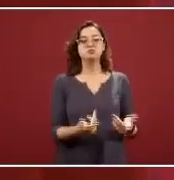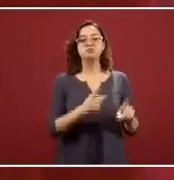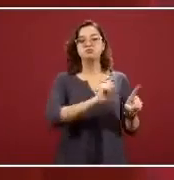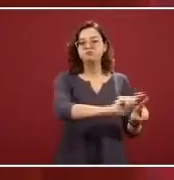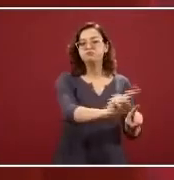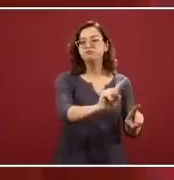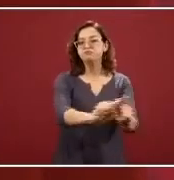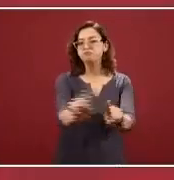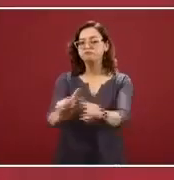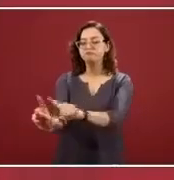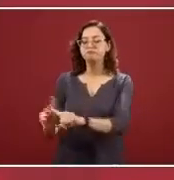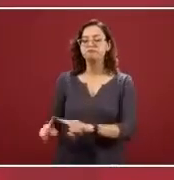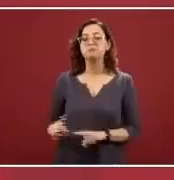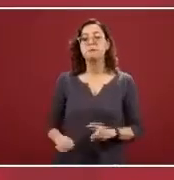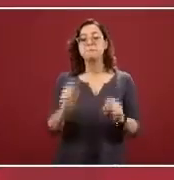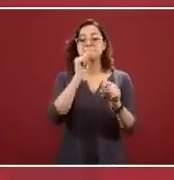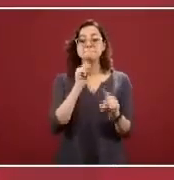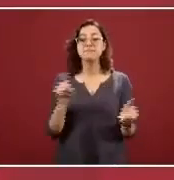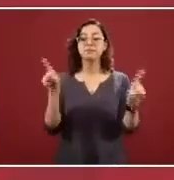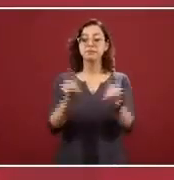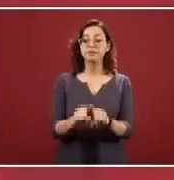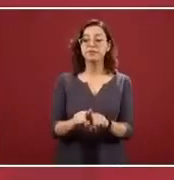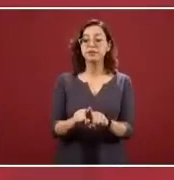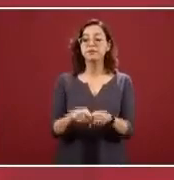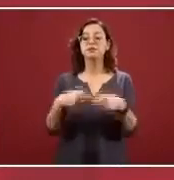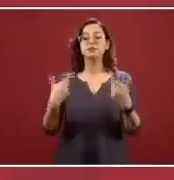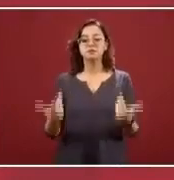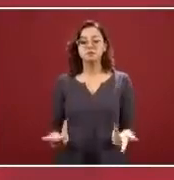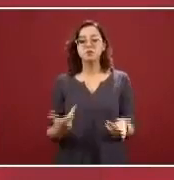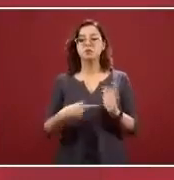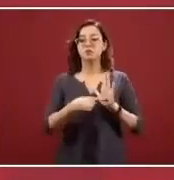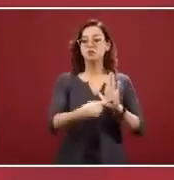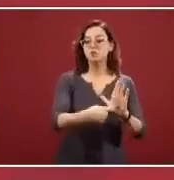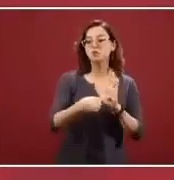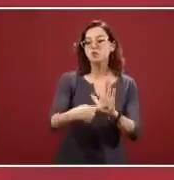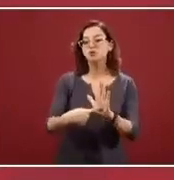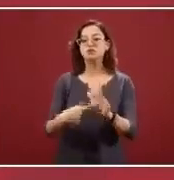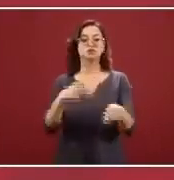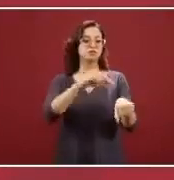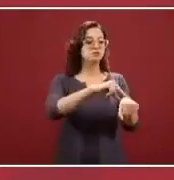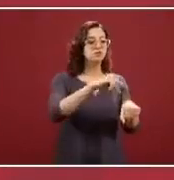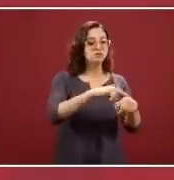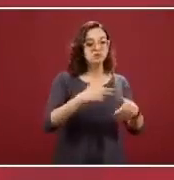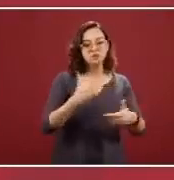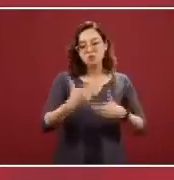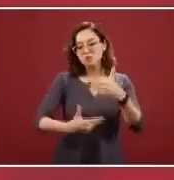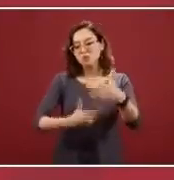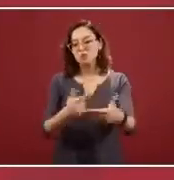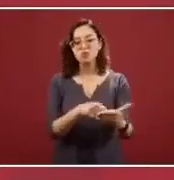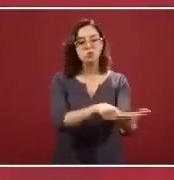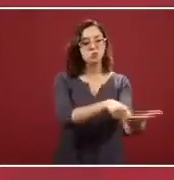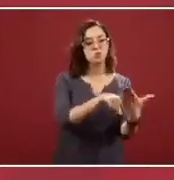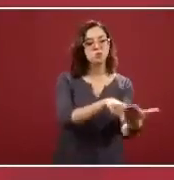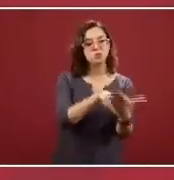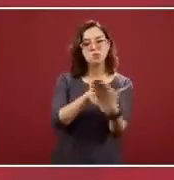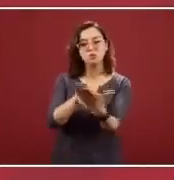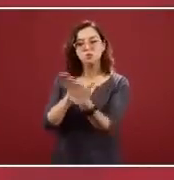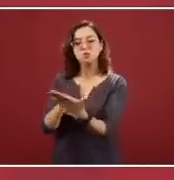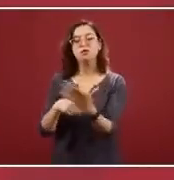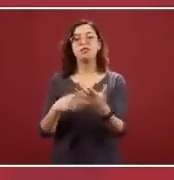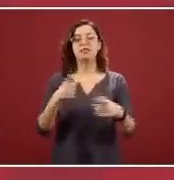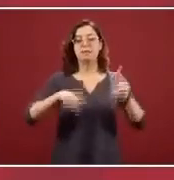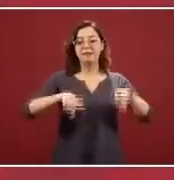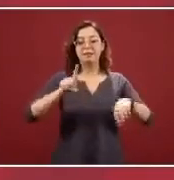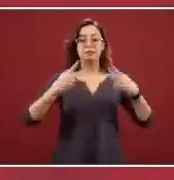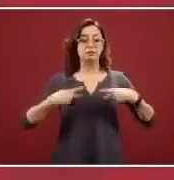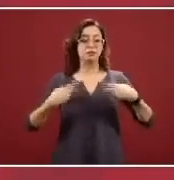escenarios, para las diferentes presentaciones clínicas que se esperan tengan los pacientes y por lo